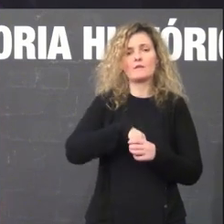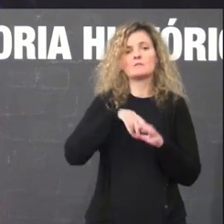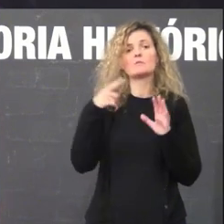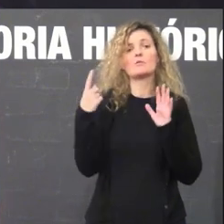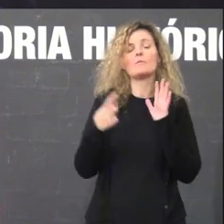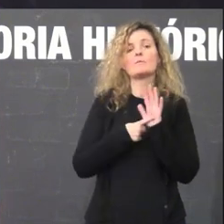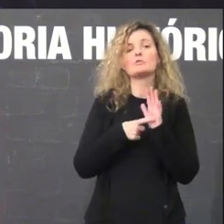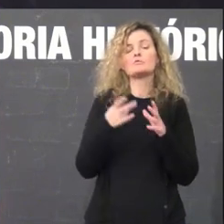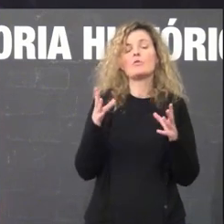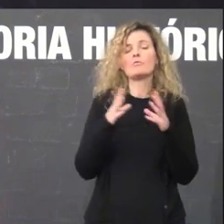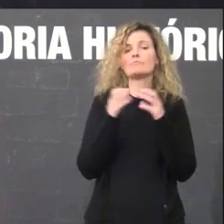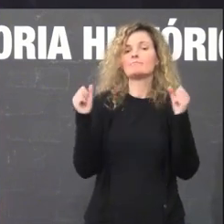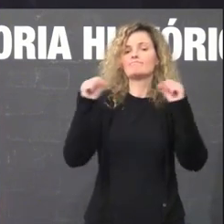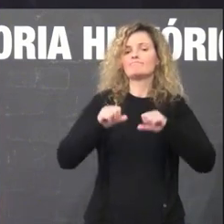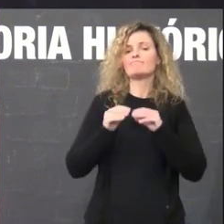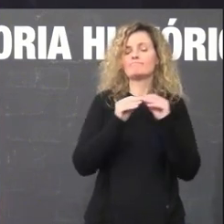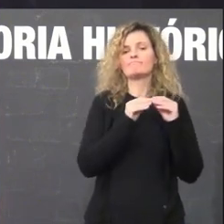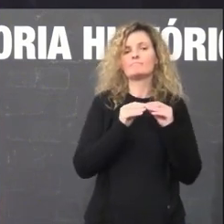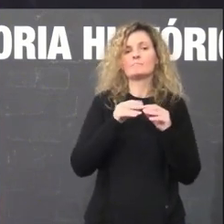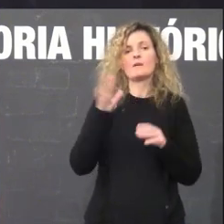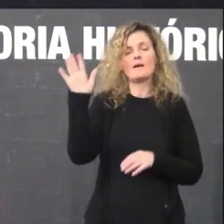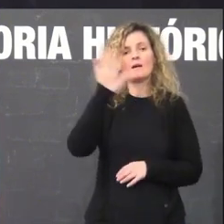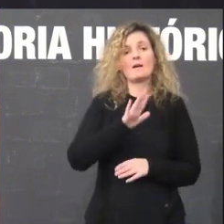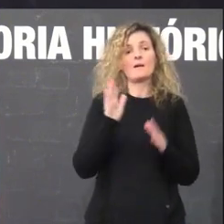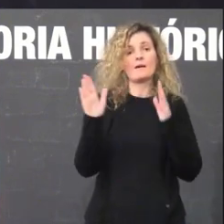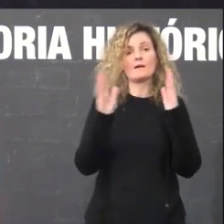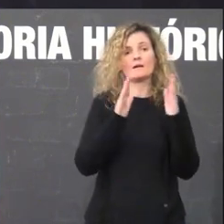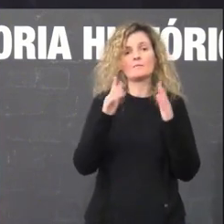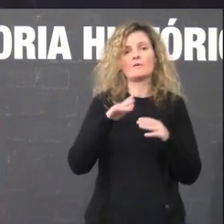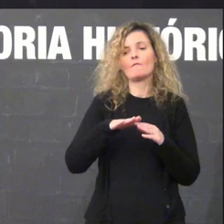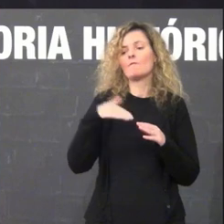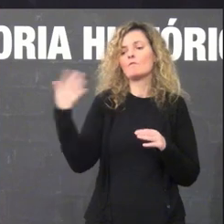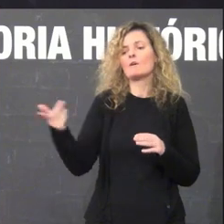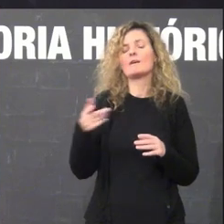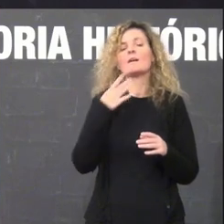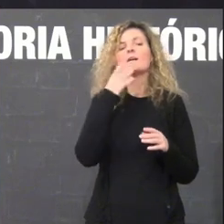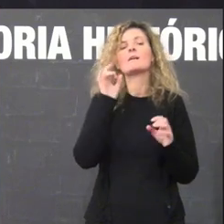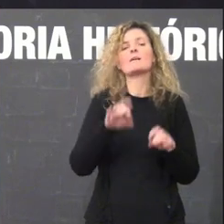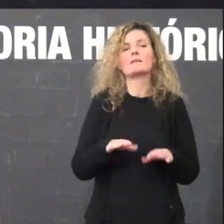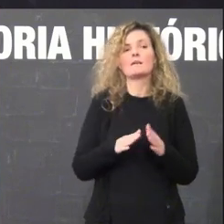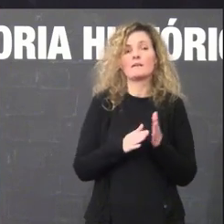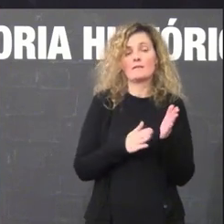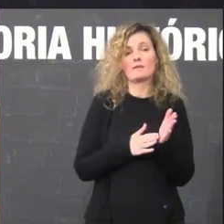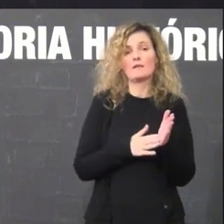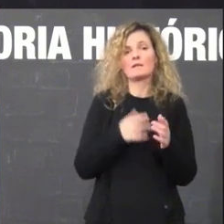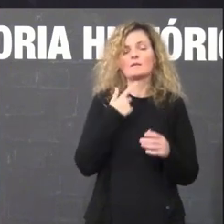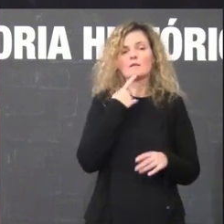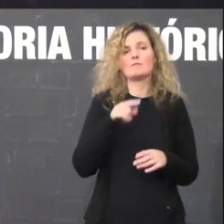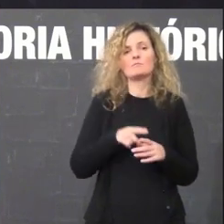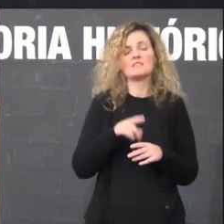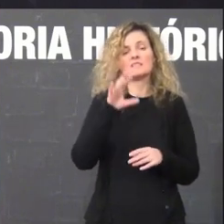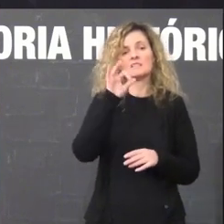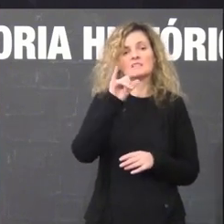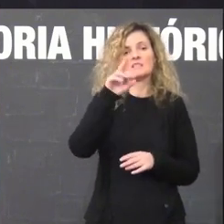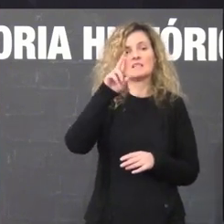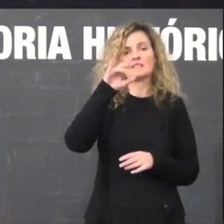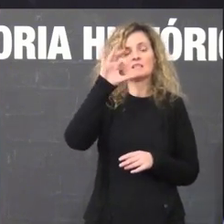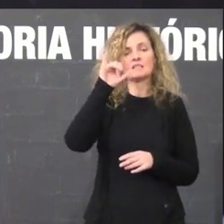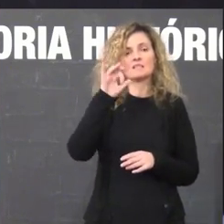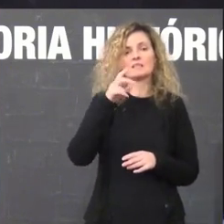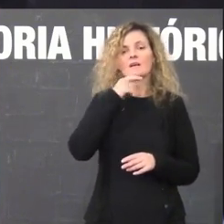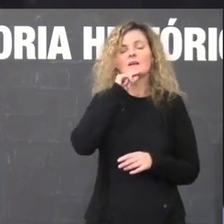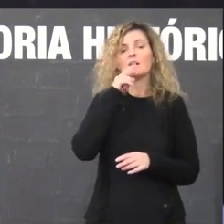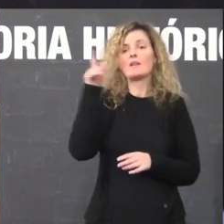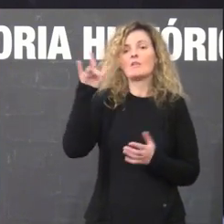del consenso de época y quienes queda fuera es la izquierda a quien se sacó por ejemplo fue asiresa cuando ganaron en Grecia